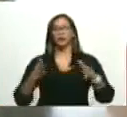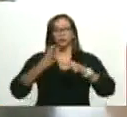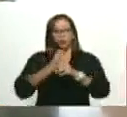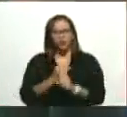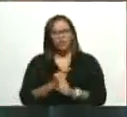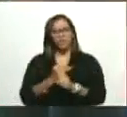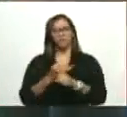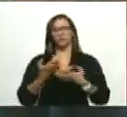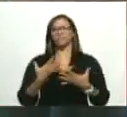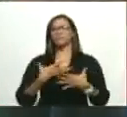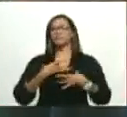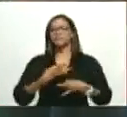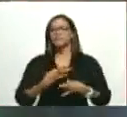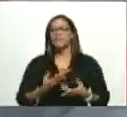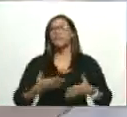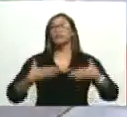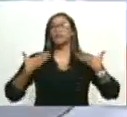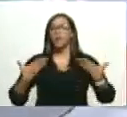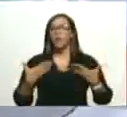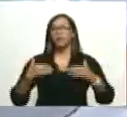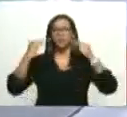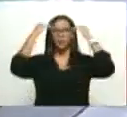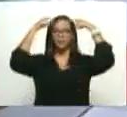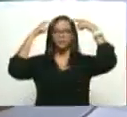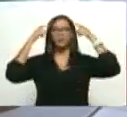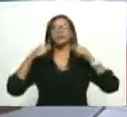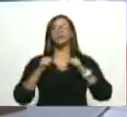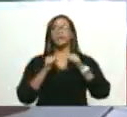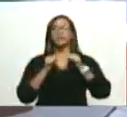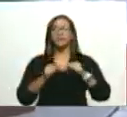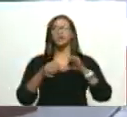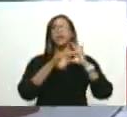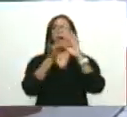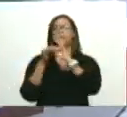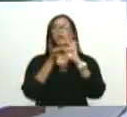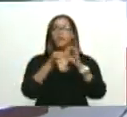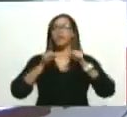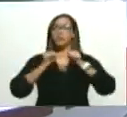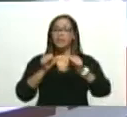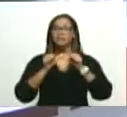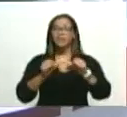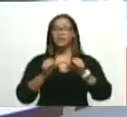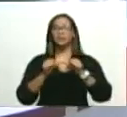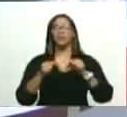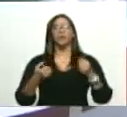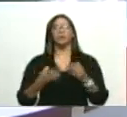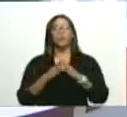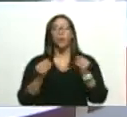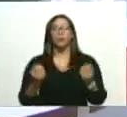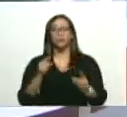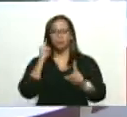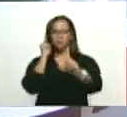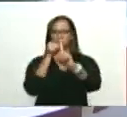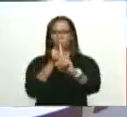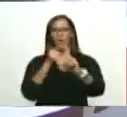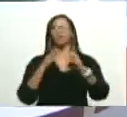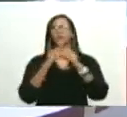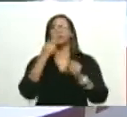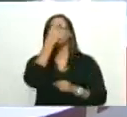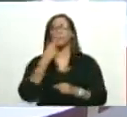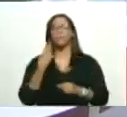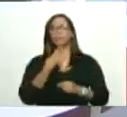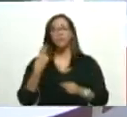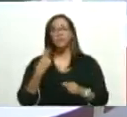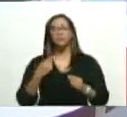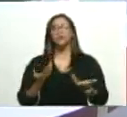se inspiró en ese pensamiento del comandante Chávez y que ha mantenido la unidad y que ha mantenido esa convicción y ese compromiso con la